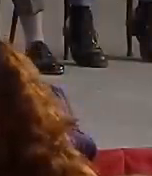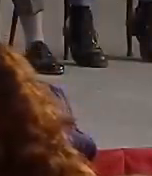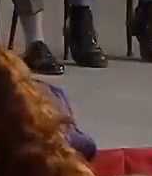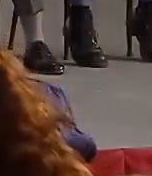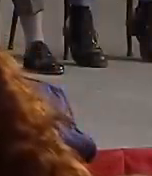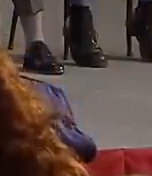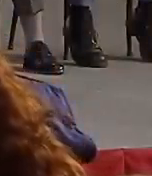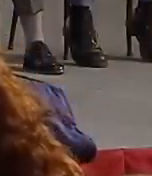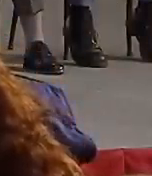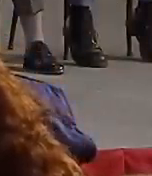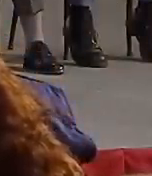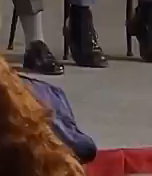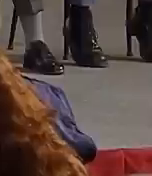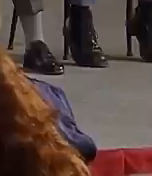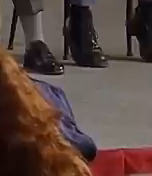está produciendo